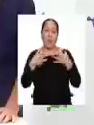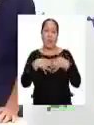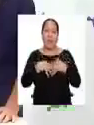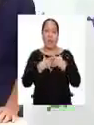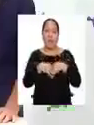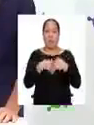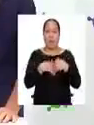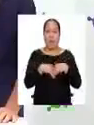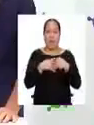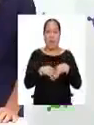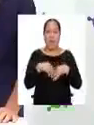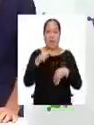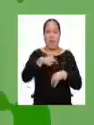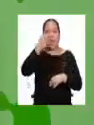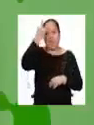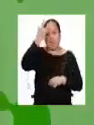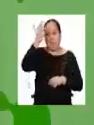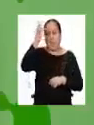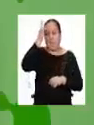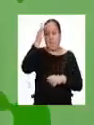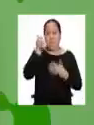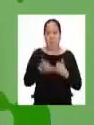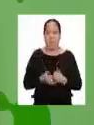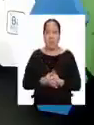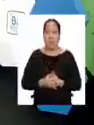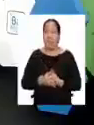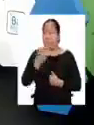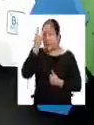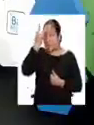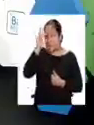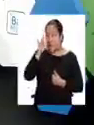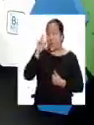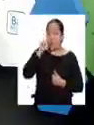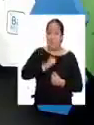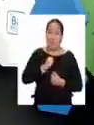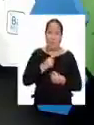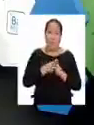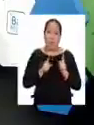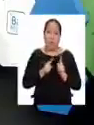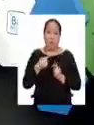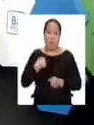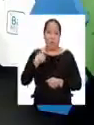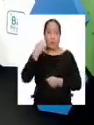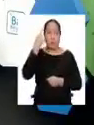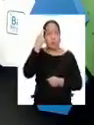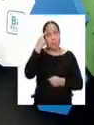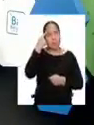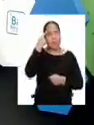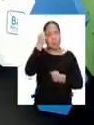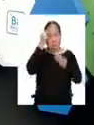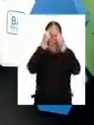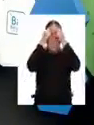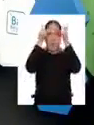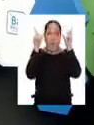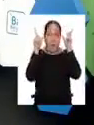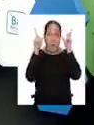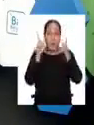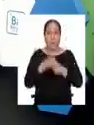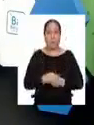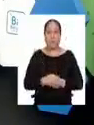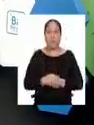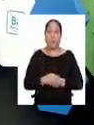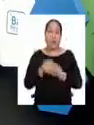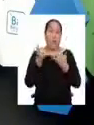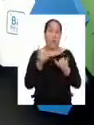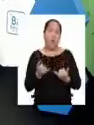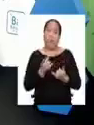máquinas ya son lo suficientemente inteligentes hoy en día. Inteligentes sí, mas no conscientes. Así es. Hoy en día es